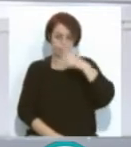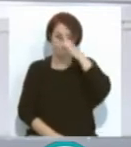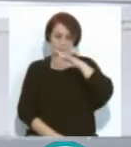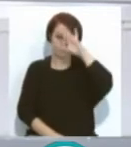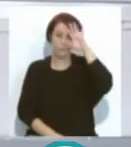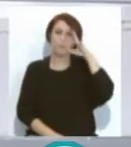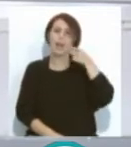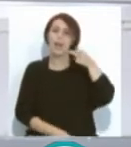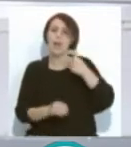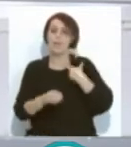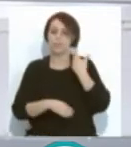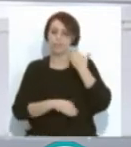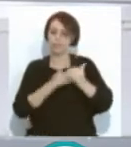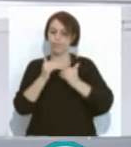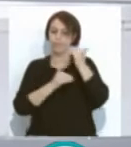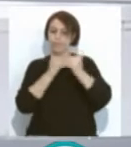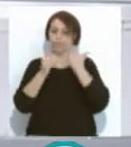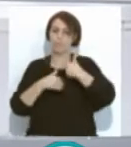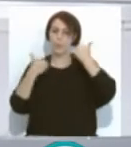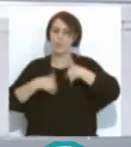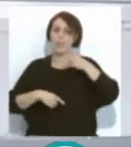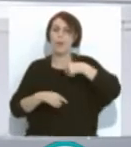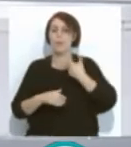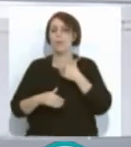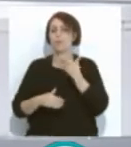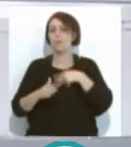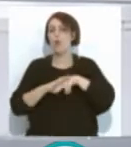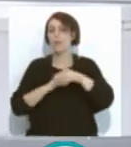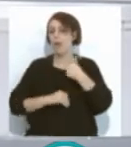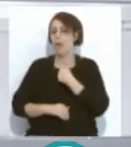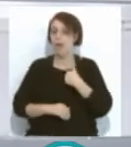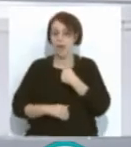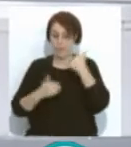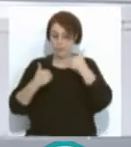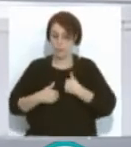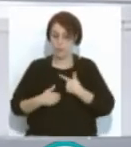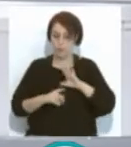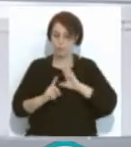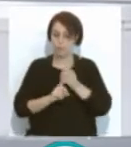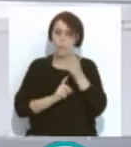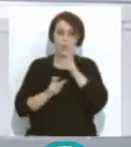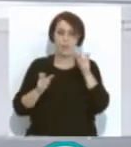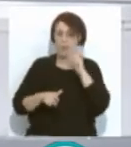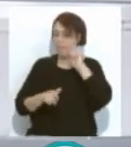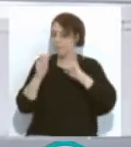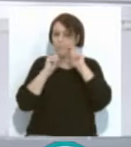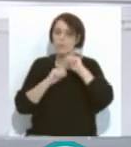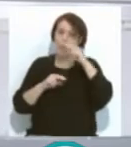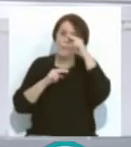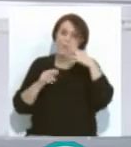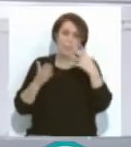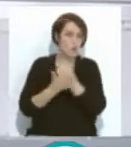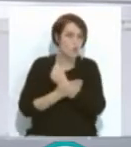que él se ha ido formando en el Cádiz como persona y como futbolista, como persona ha conseguido que todo el mundo lo aprecie, que todo el mundo lo respete y que todo el